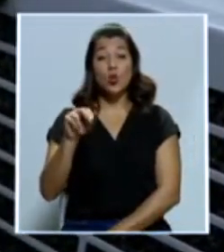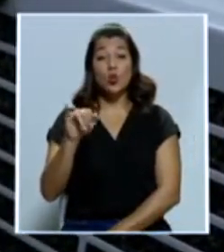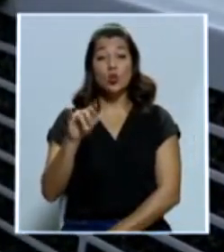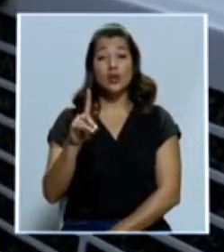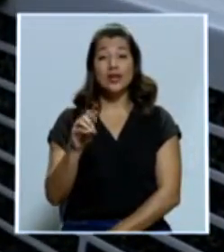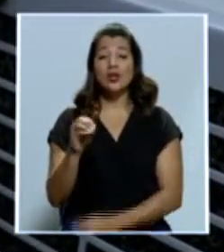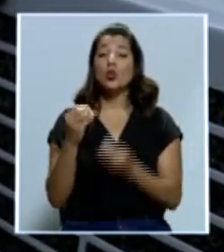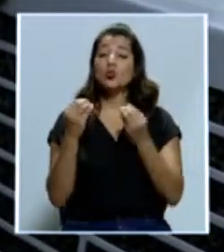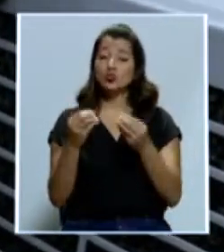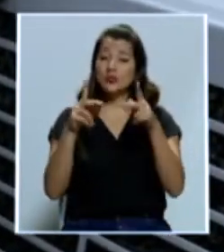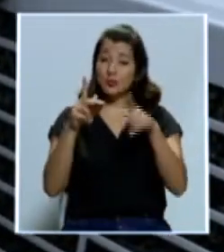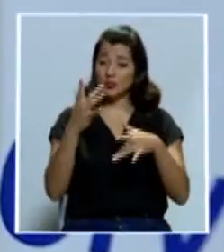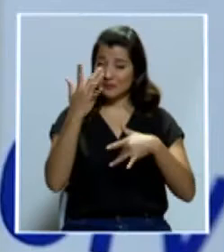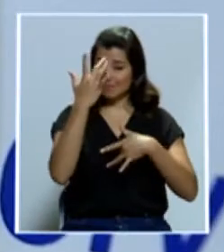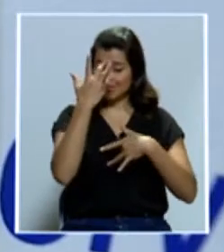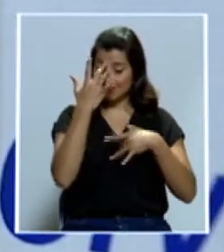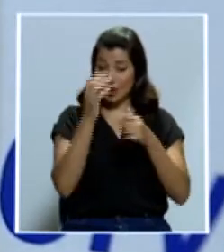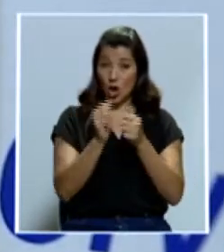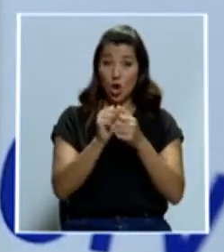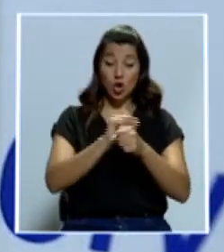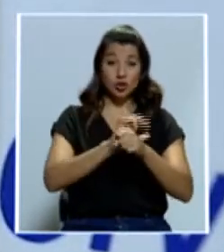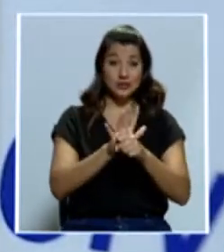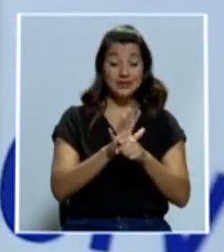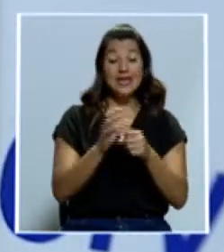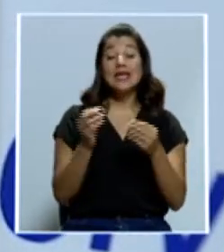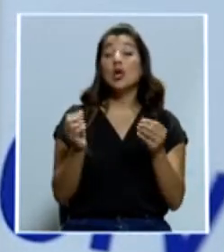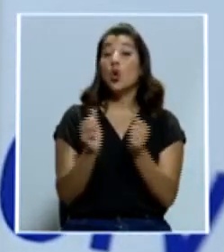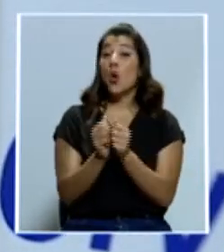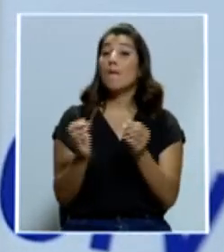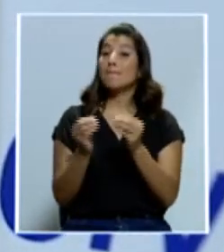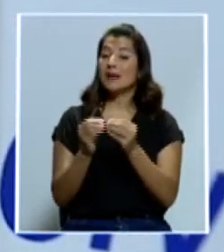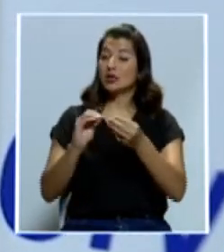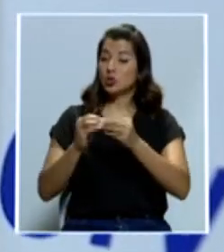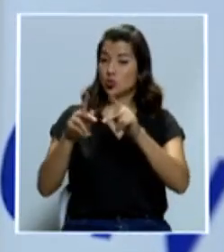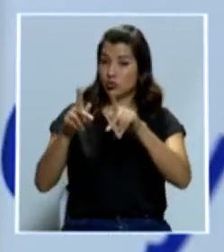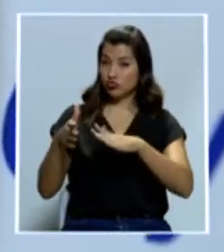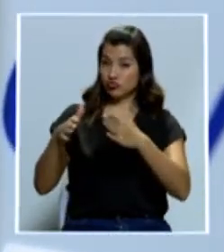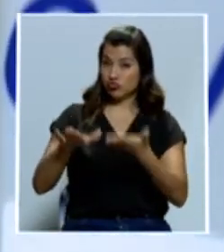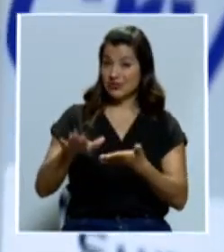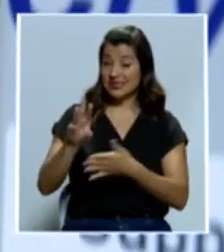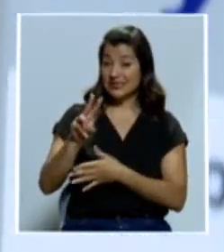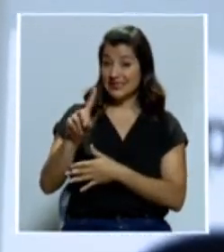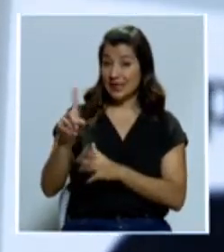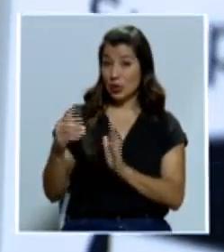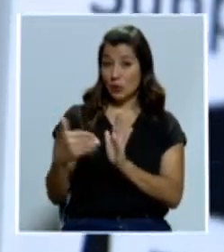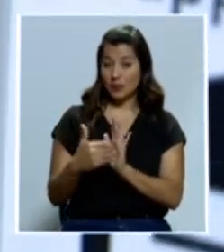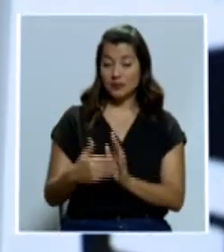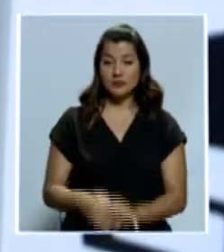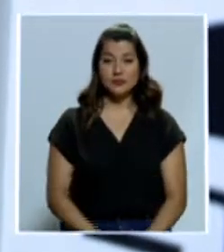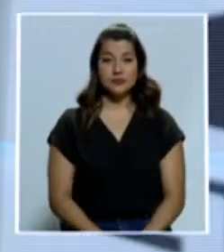quinto en el mundo en número de muertos confirmados por COVID-19, con más de 61,000 fallecidos.